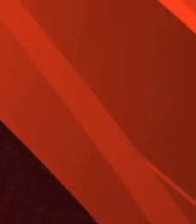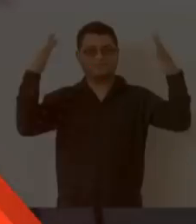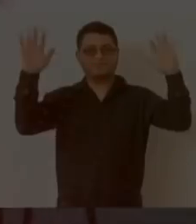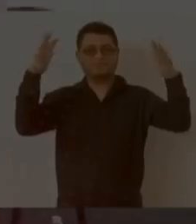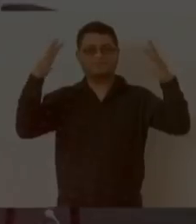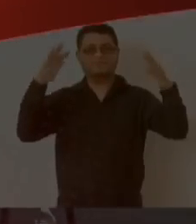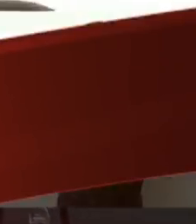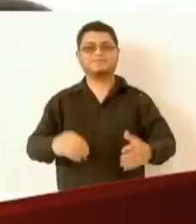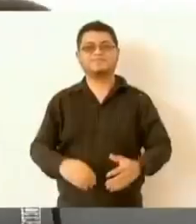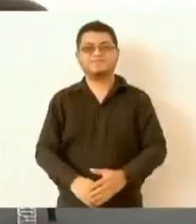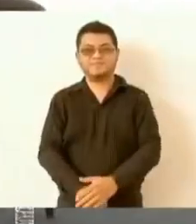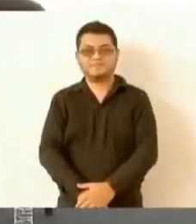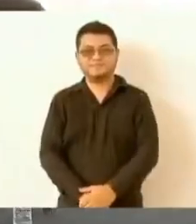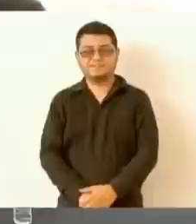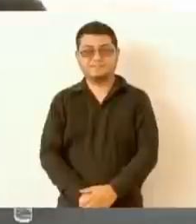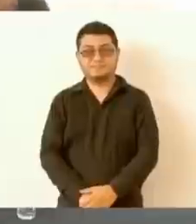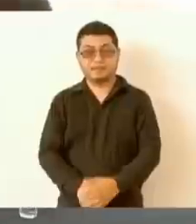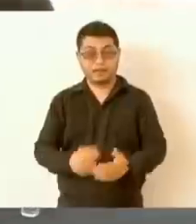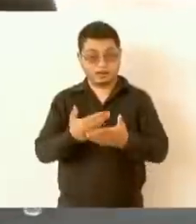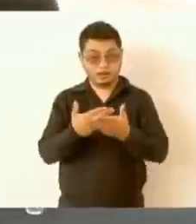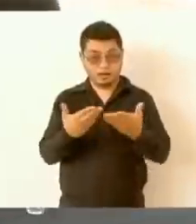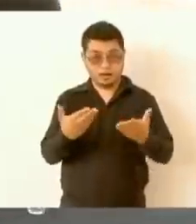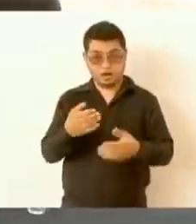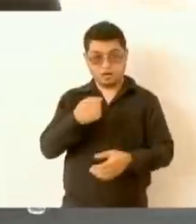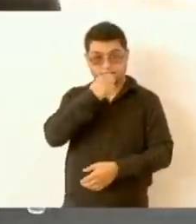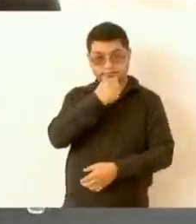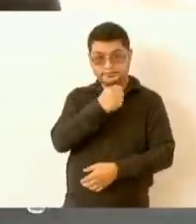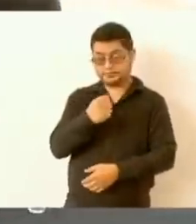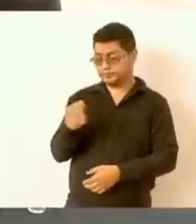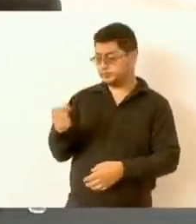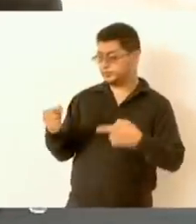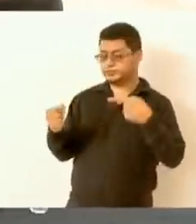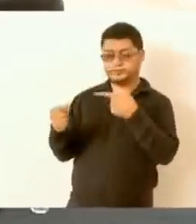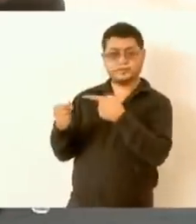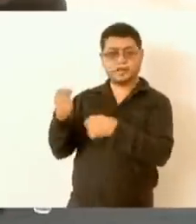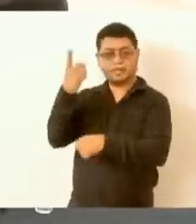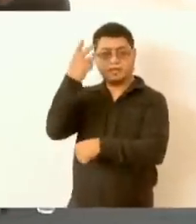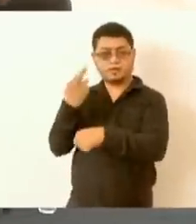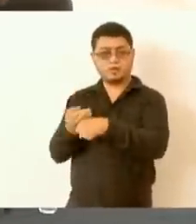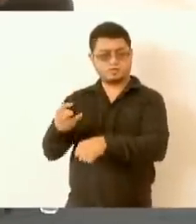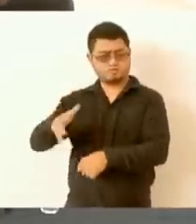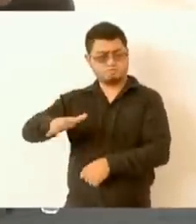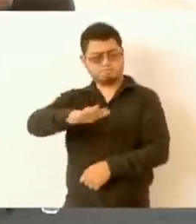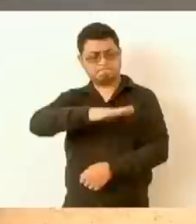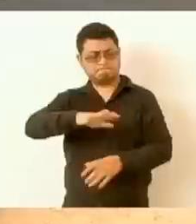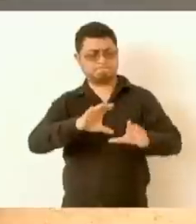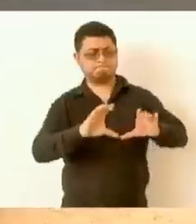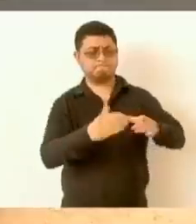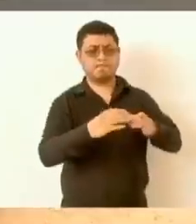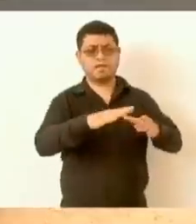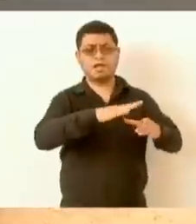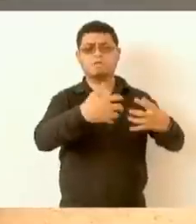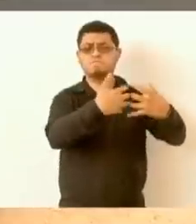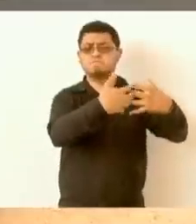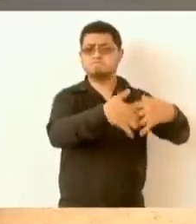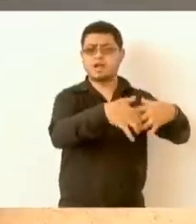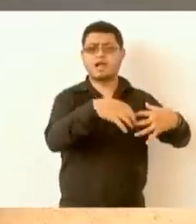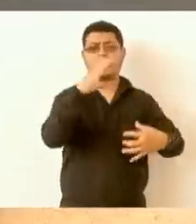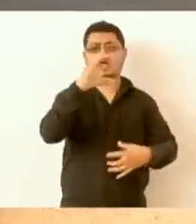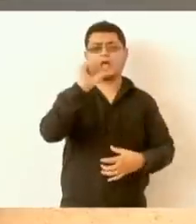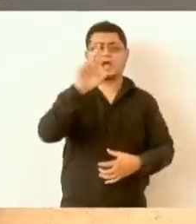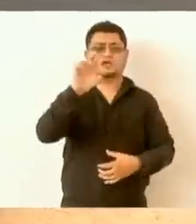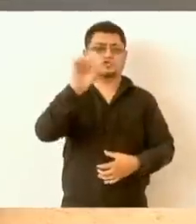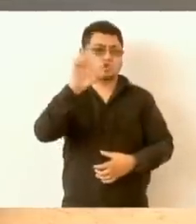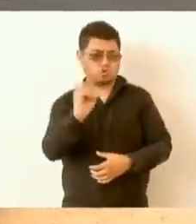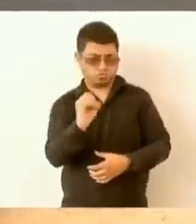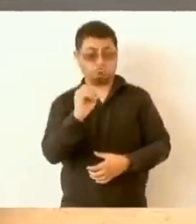Gobierno de México. A continuación, hace uso de la palabra el director general del Grupo Carso, empresa constructora encargada del tramo,